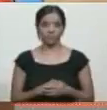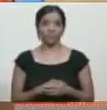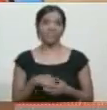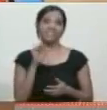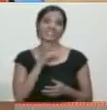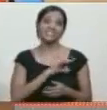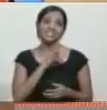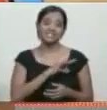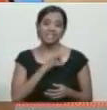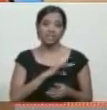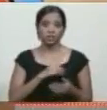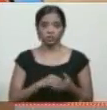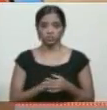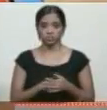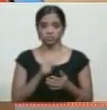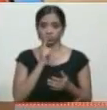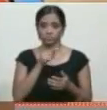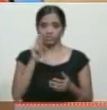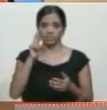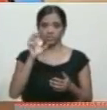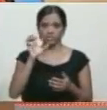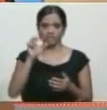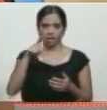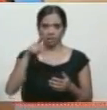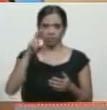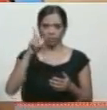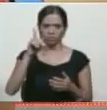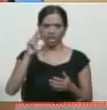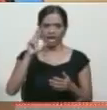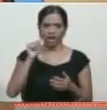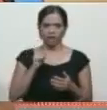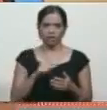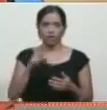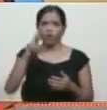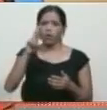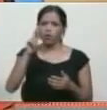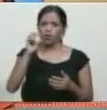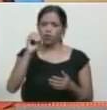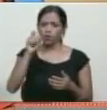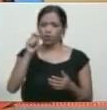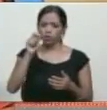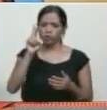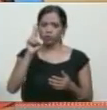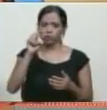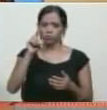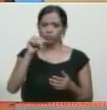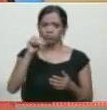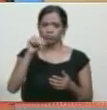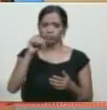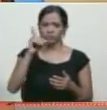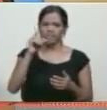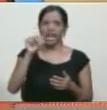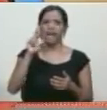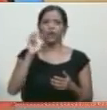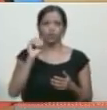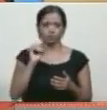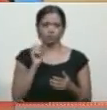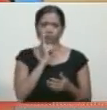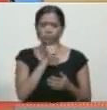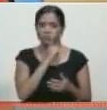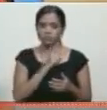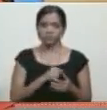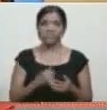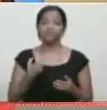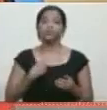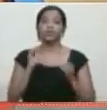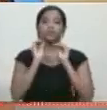llama Rotondaro. Lo voy a decir con nombre propio, Rotondaro. Hice una denuncia de corrupción en el